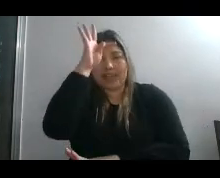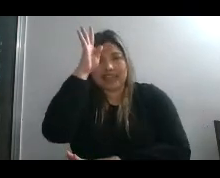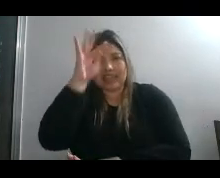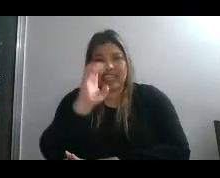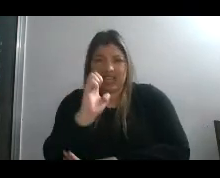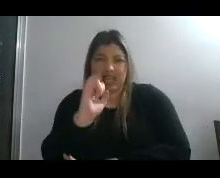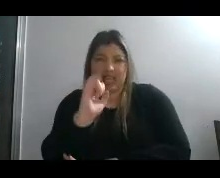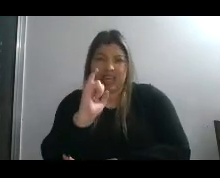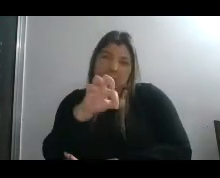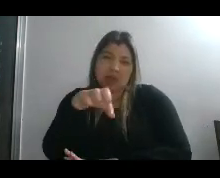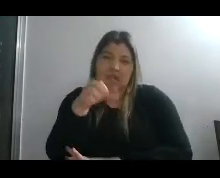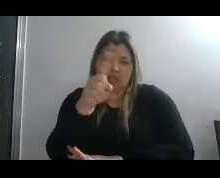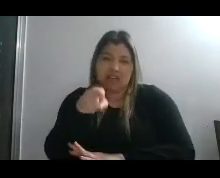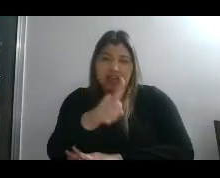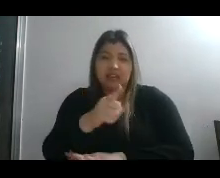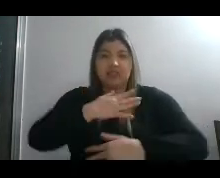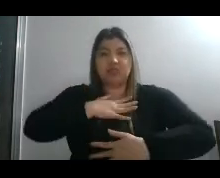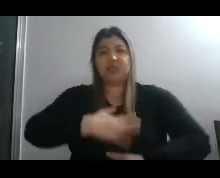en estos momentos.